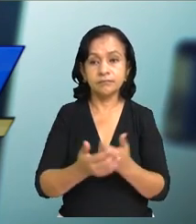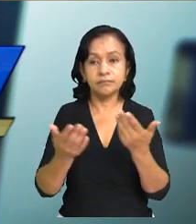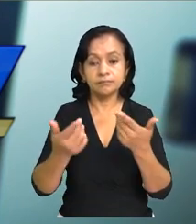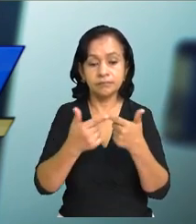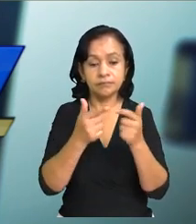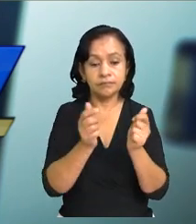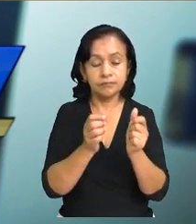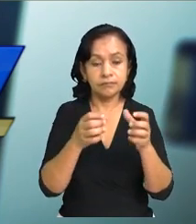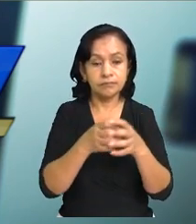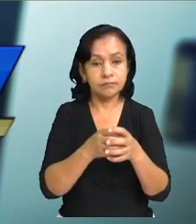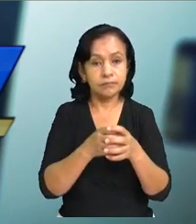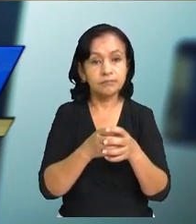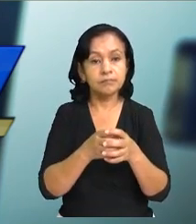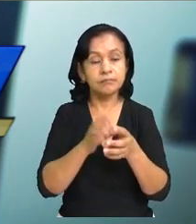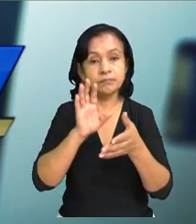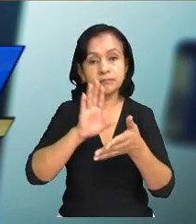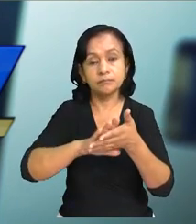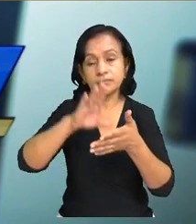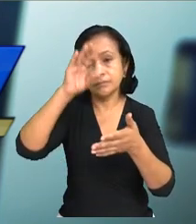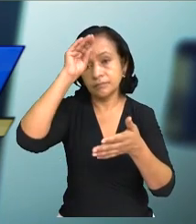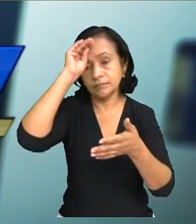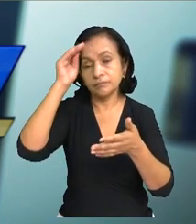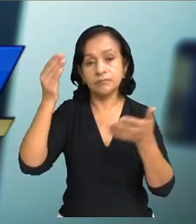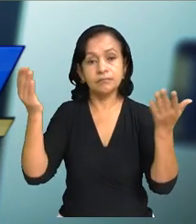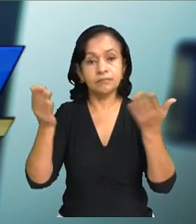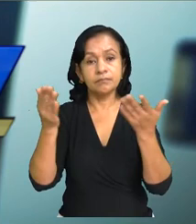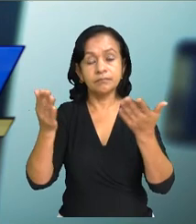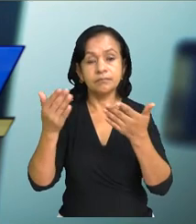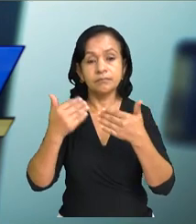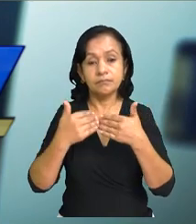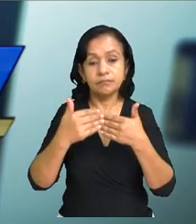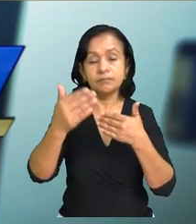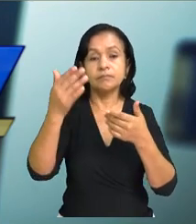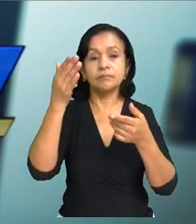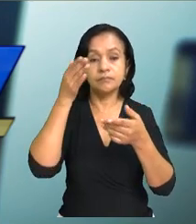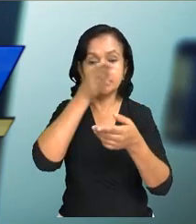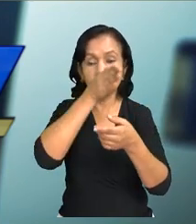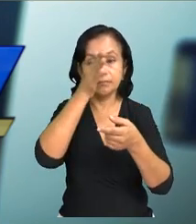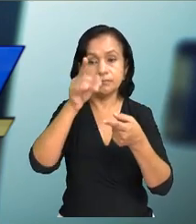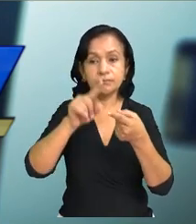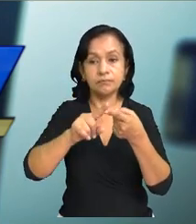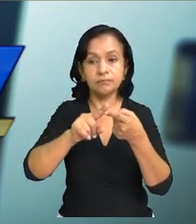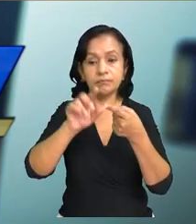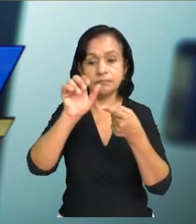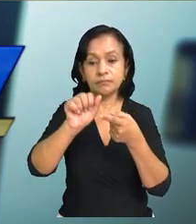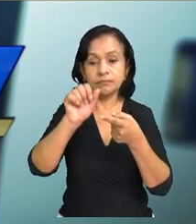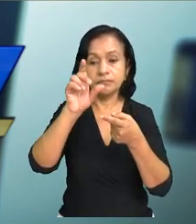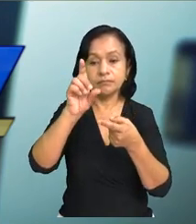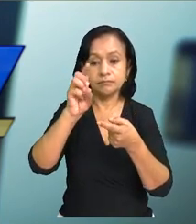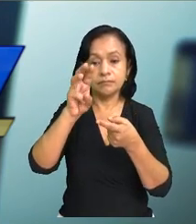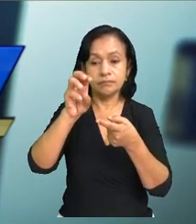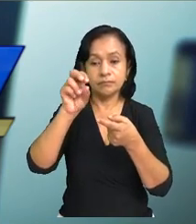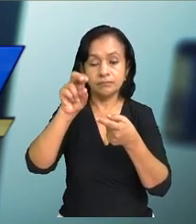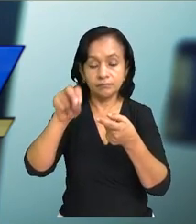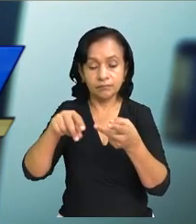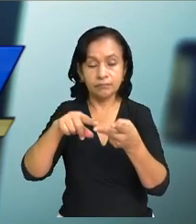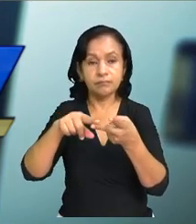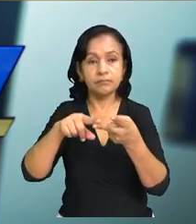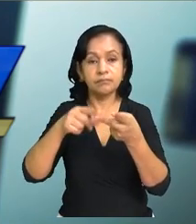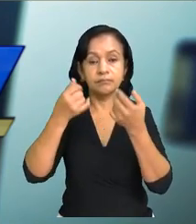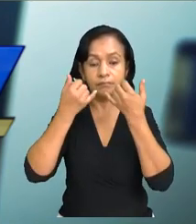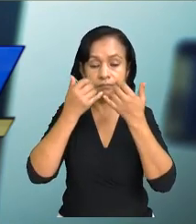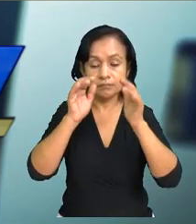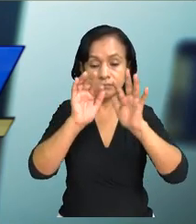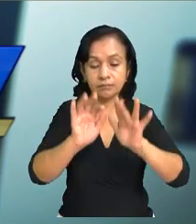comité comunal, sino que aprendan gerencias, a gestionarse, sistemas de gerencia, sistemas administrativos superiores, trabajar con sistemas